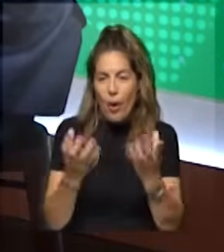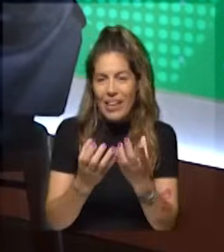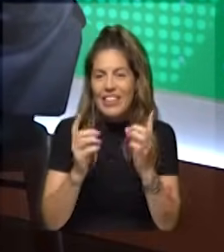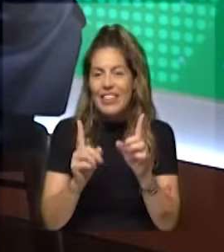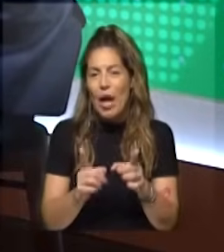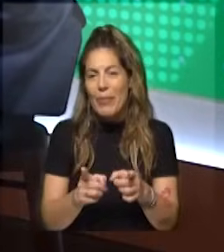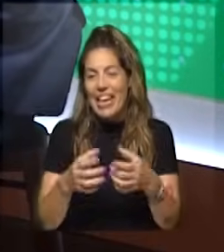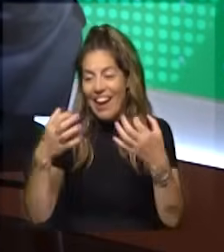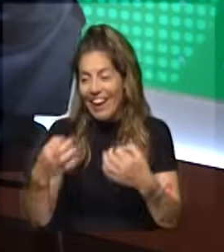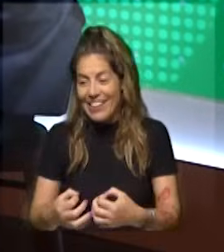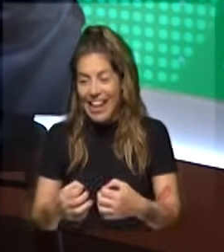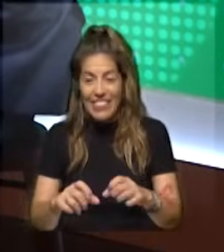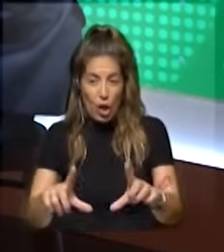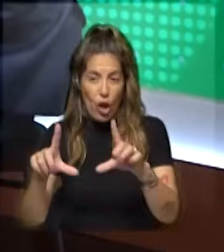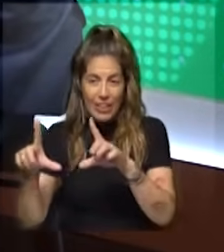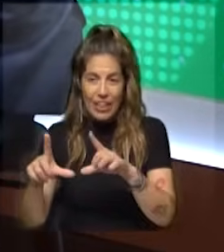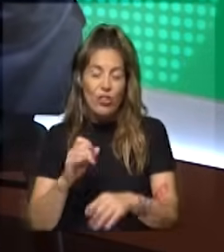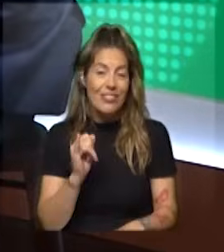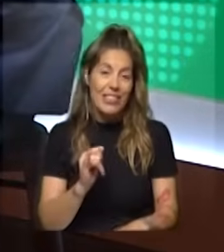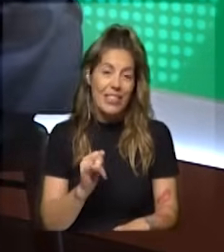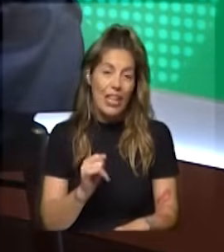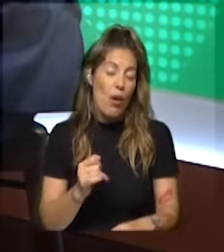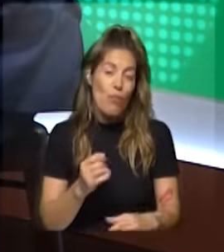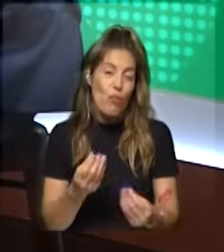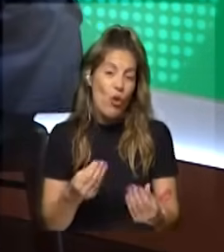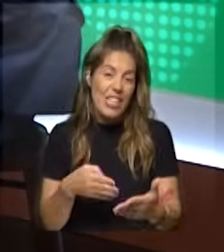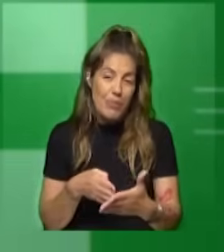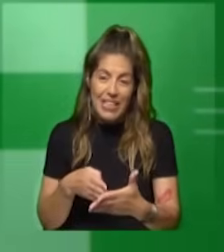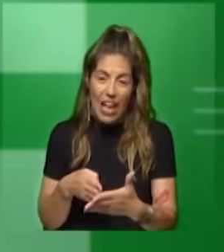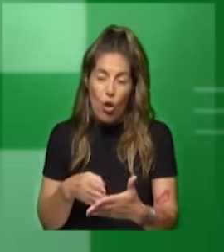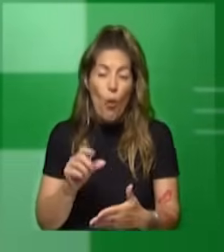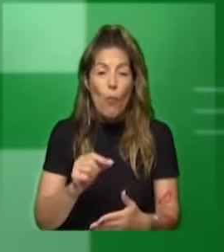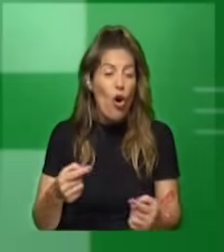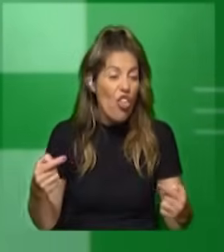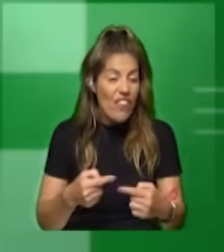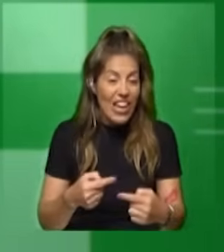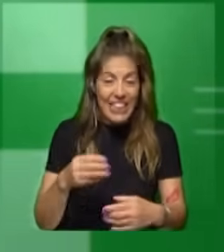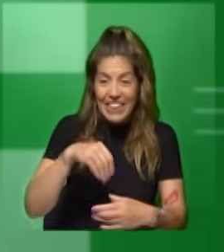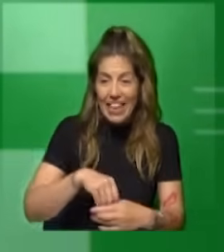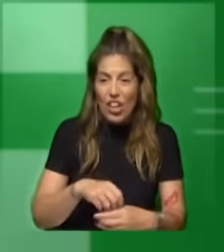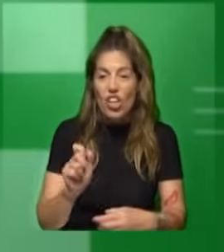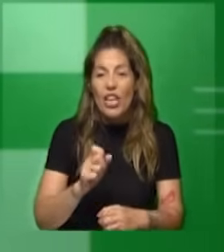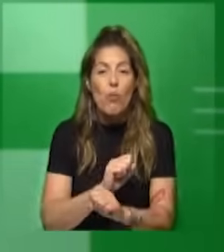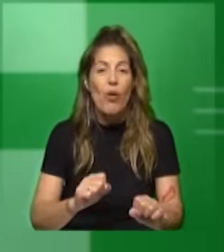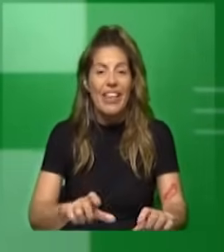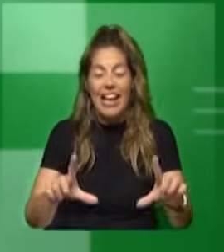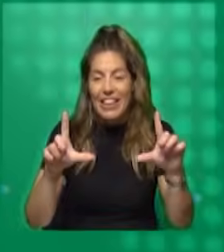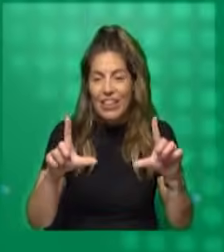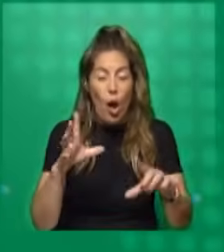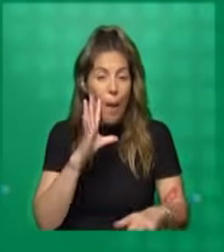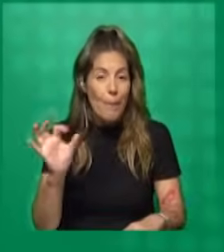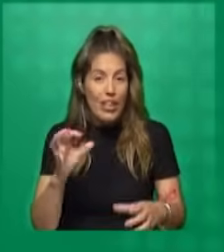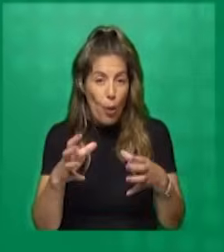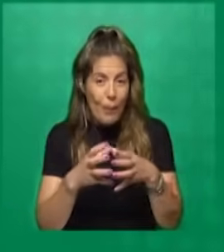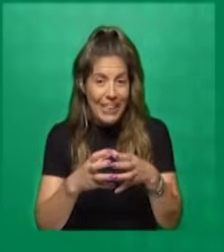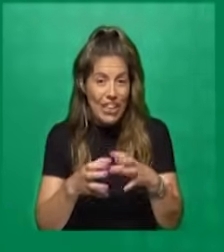candidatos? Sí, está muy limitado, o sea, hay muy poco debate interno sobre quiénes pueden ser los candidatos. Perdón, el Partido